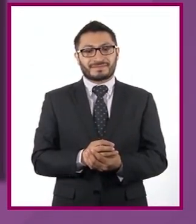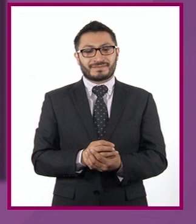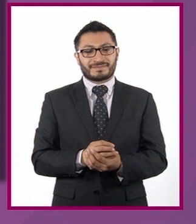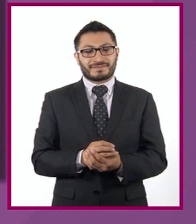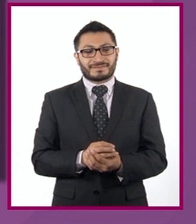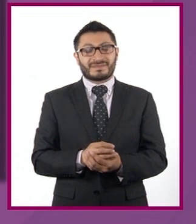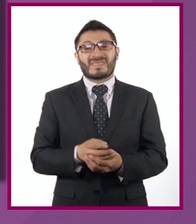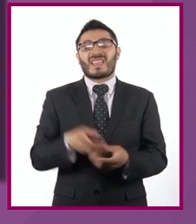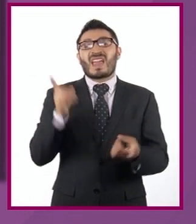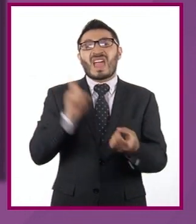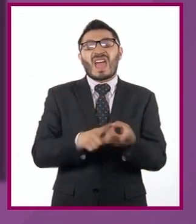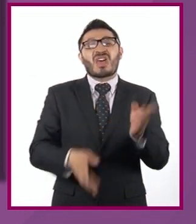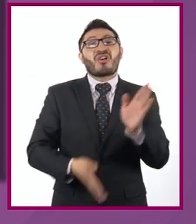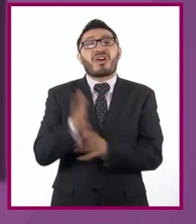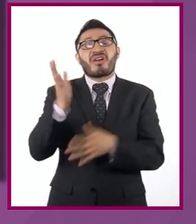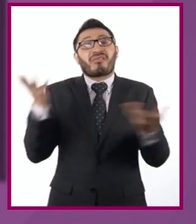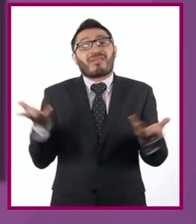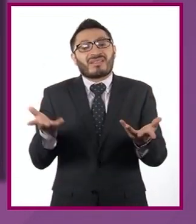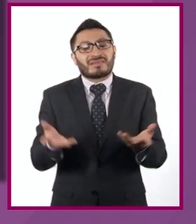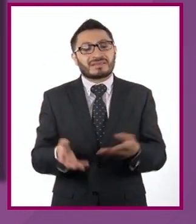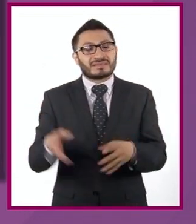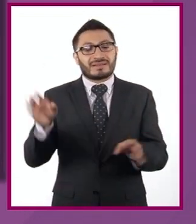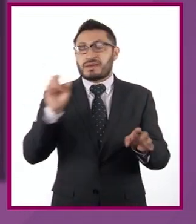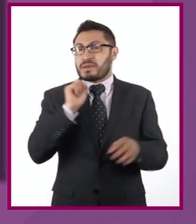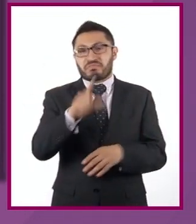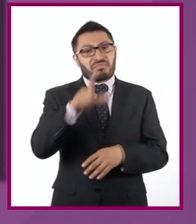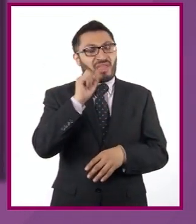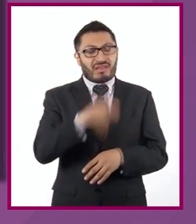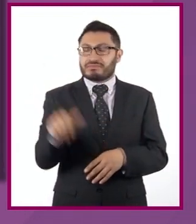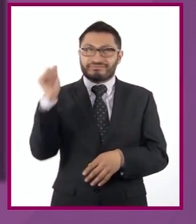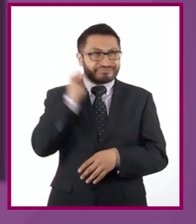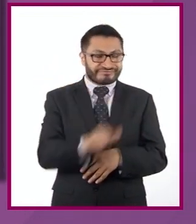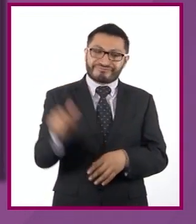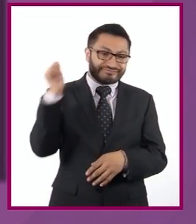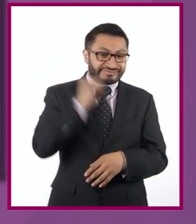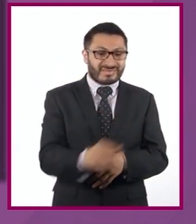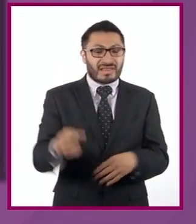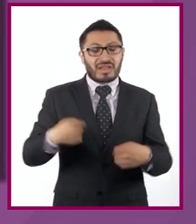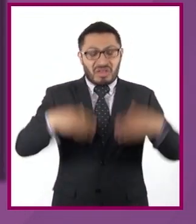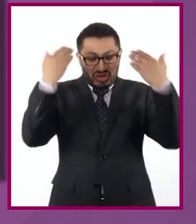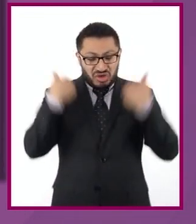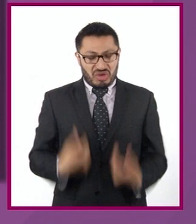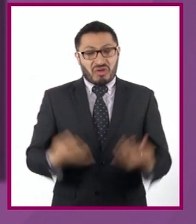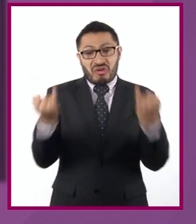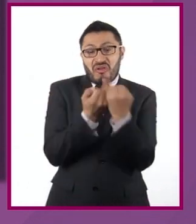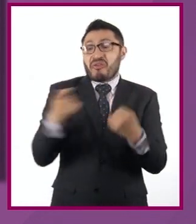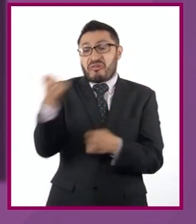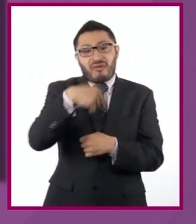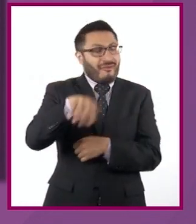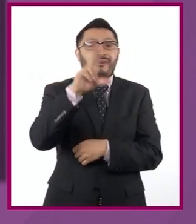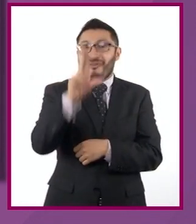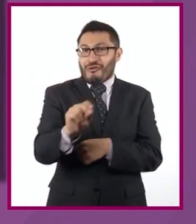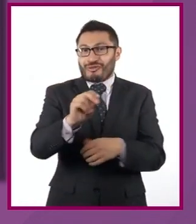Ande juites. Esto es lo mismo de siempre. Soy como soy y no me parezco a Naiden.